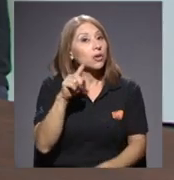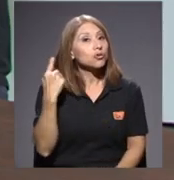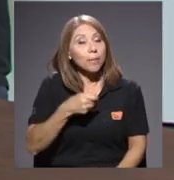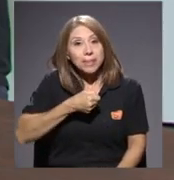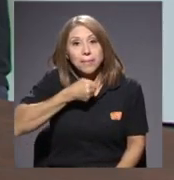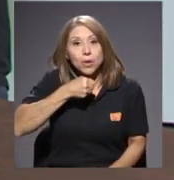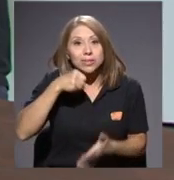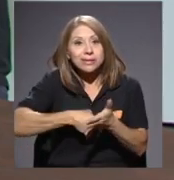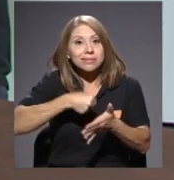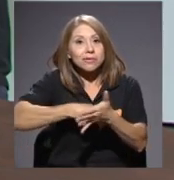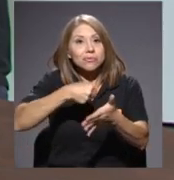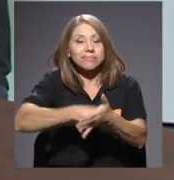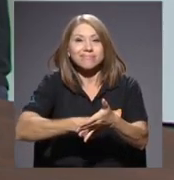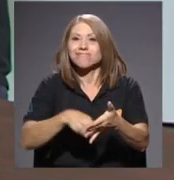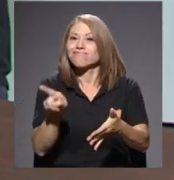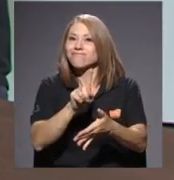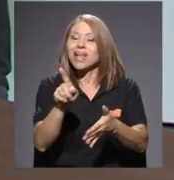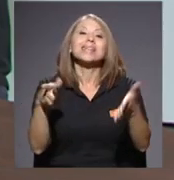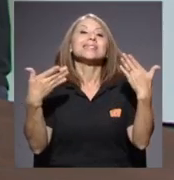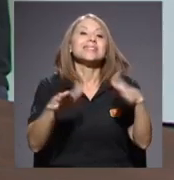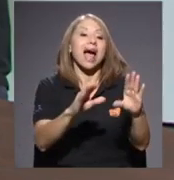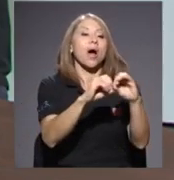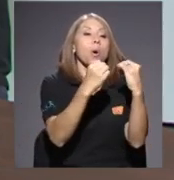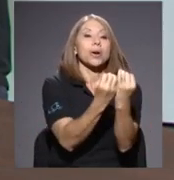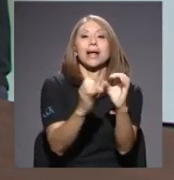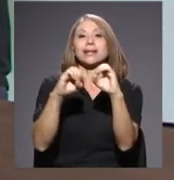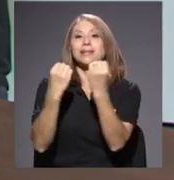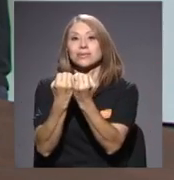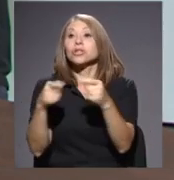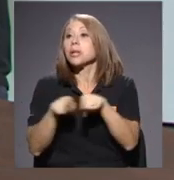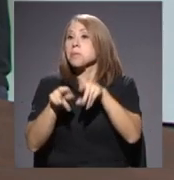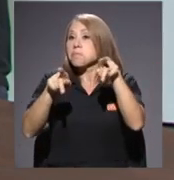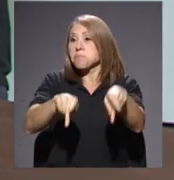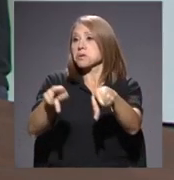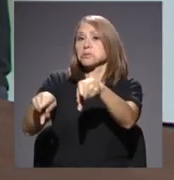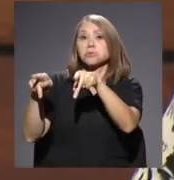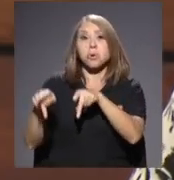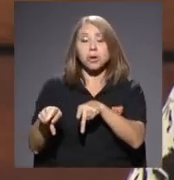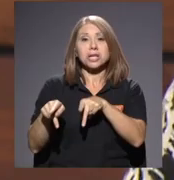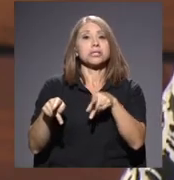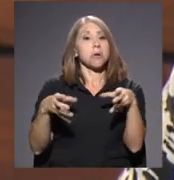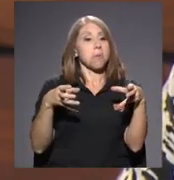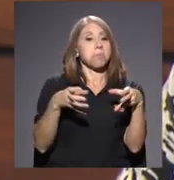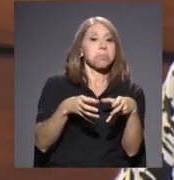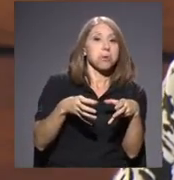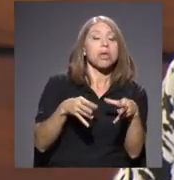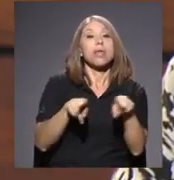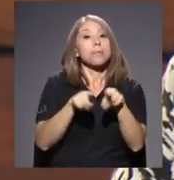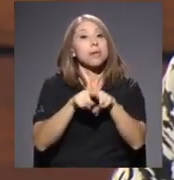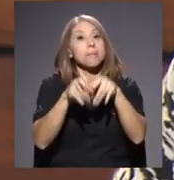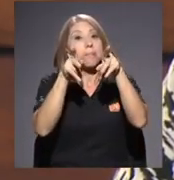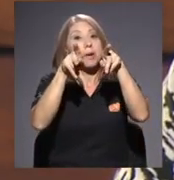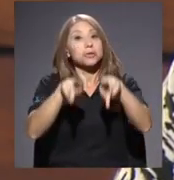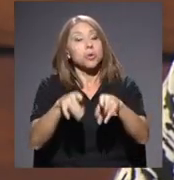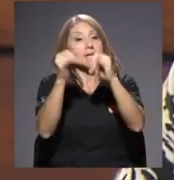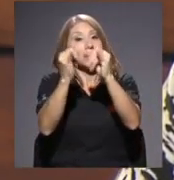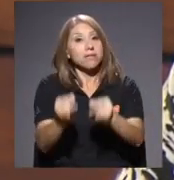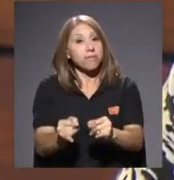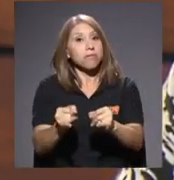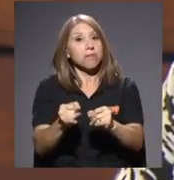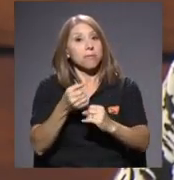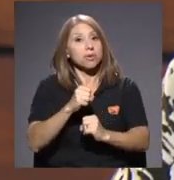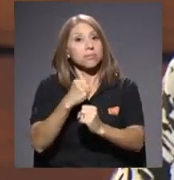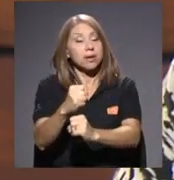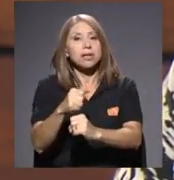Correcto. El hecho de que ya organizaciones de la sociedad civil estén activas y personas individualmente a nivel municipal, por ejemplo, me parece que es un